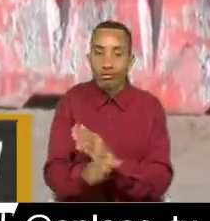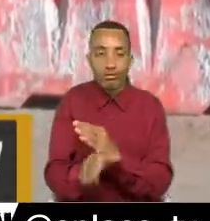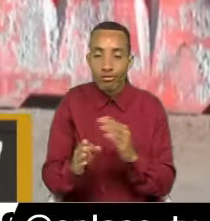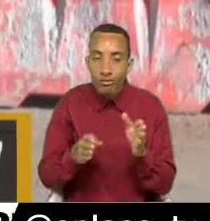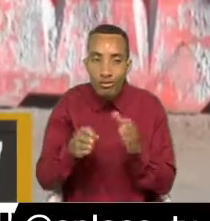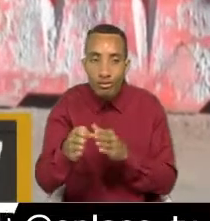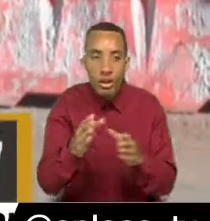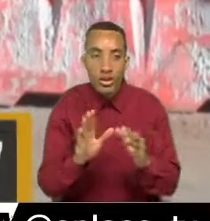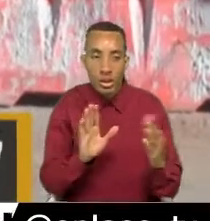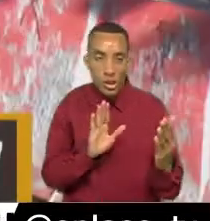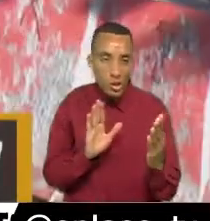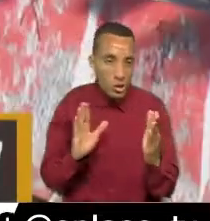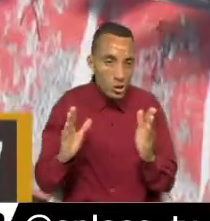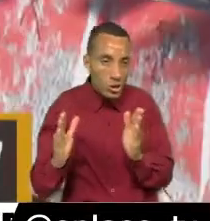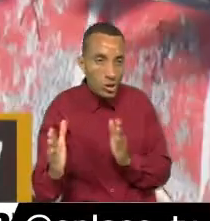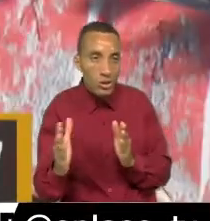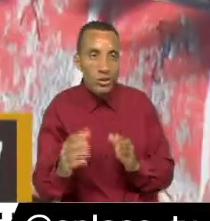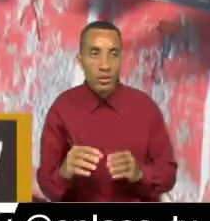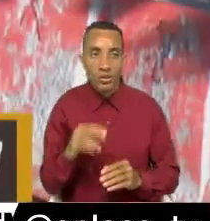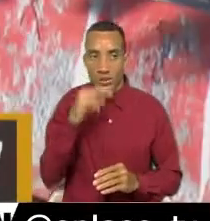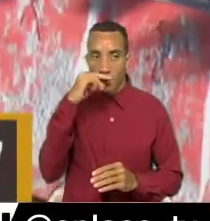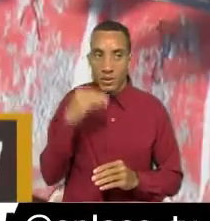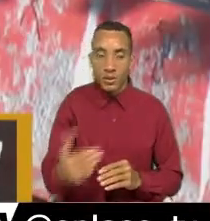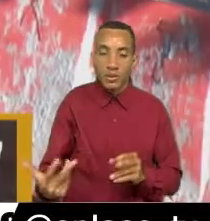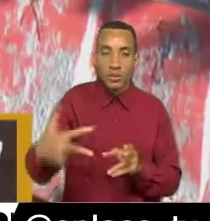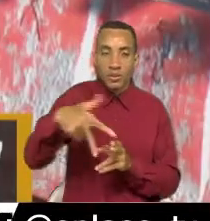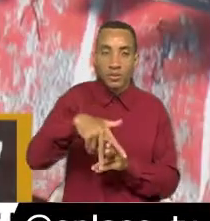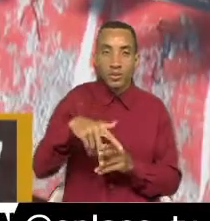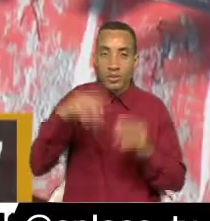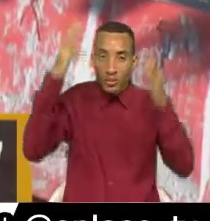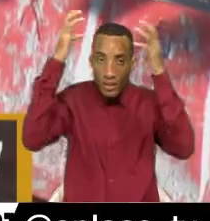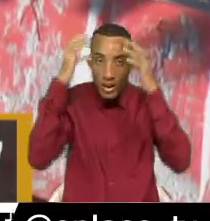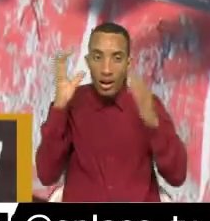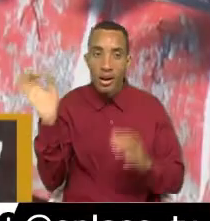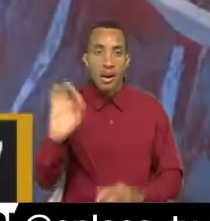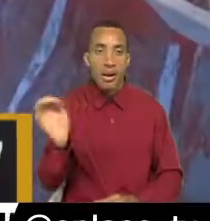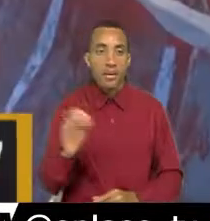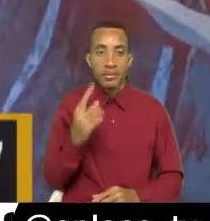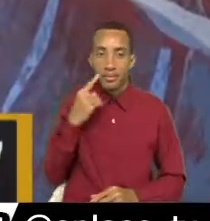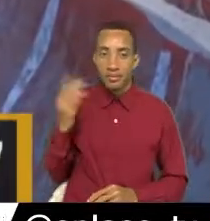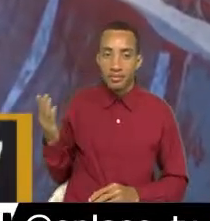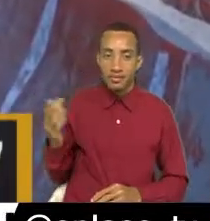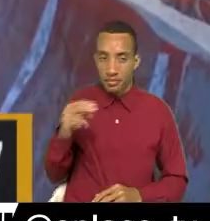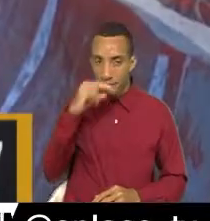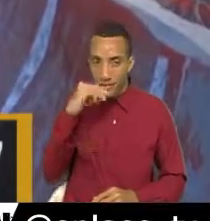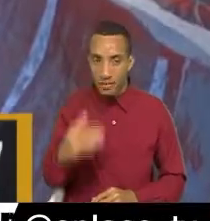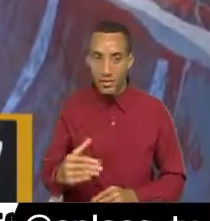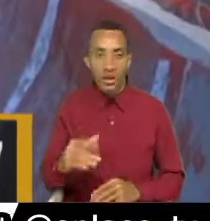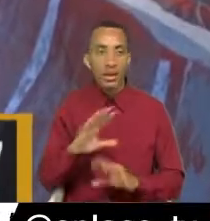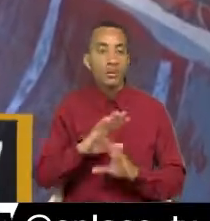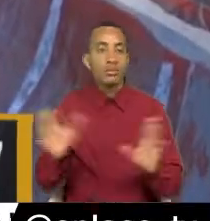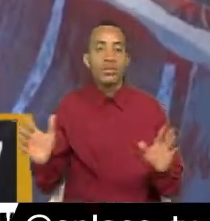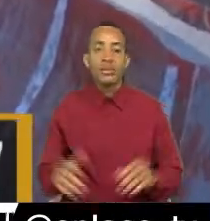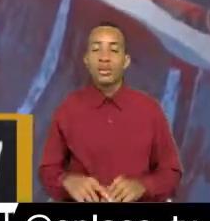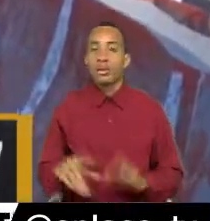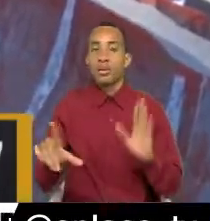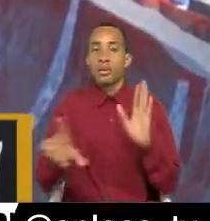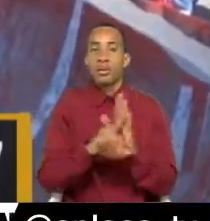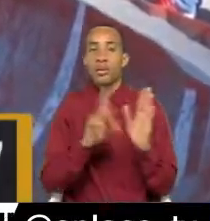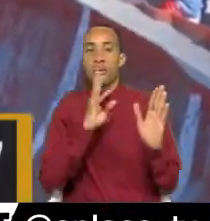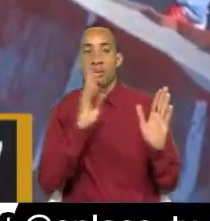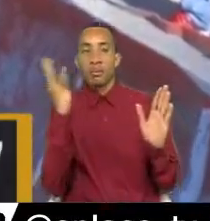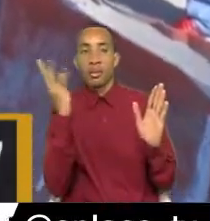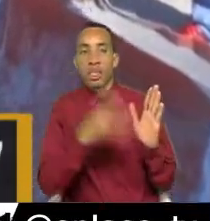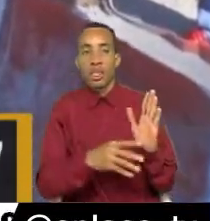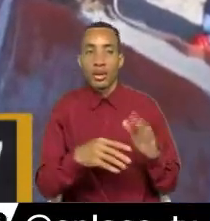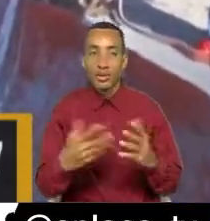algunos con menores de edad a bordo y sin ningún tipo de protección como este, continúan infringiendo la restricción de movilidad por la estructura